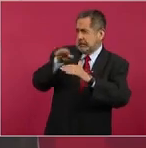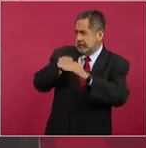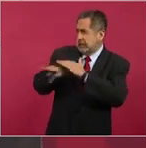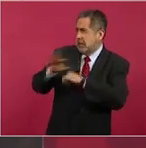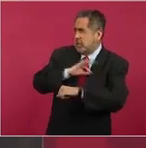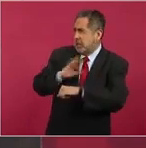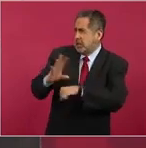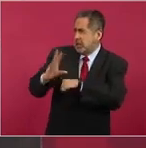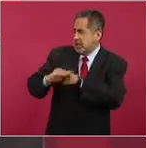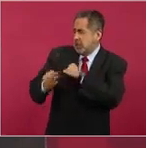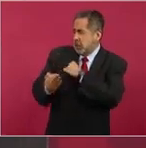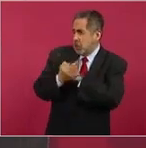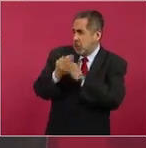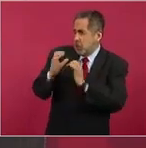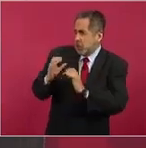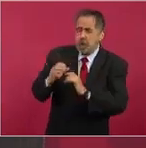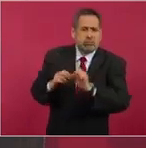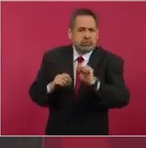a gente que